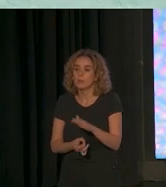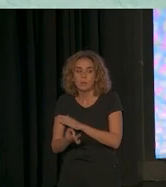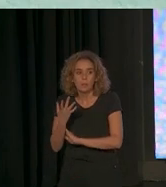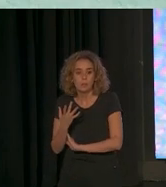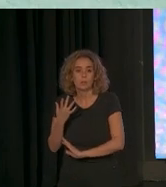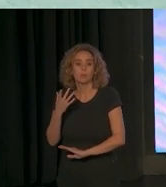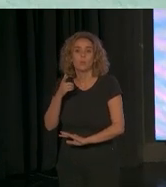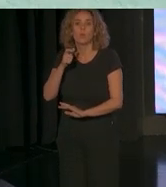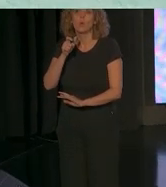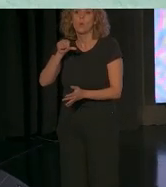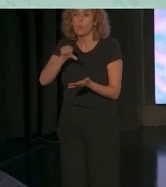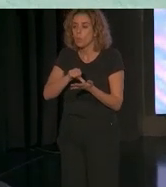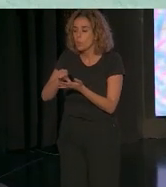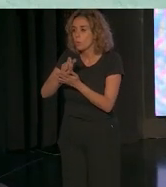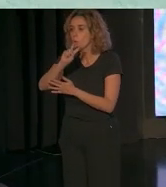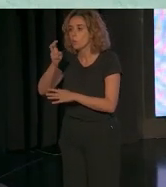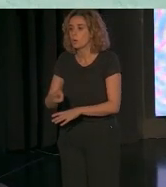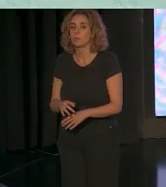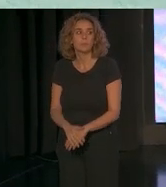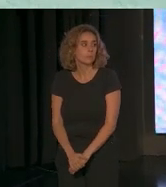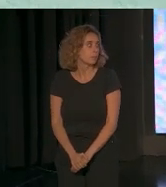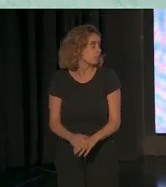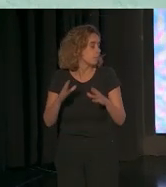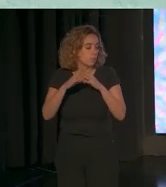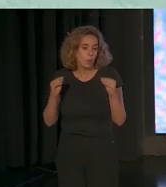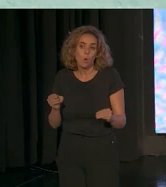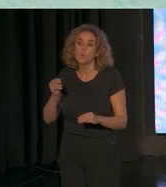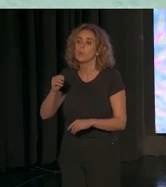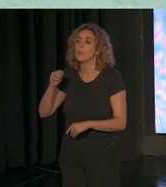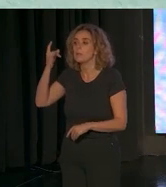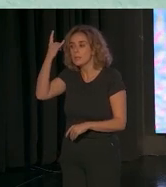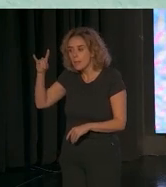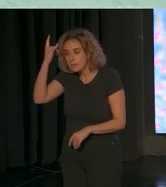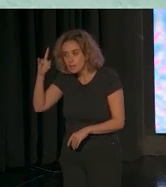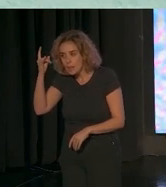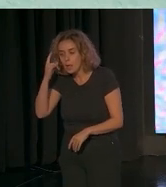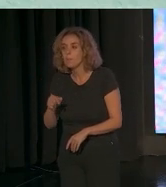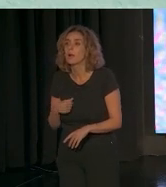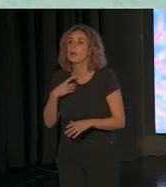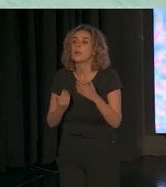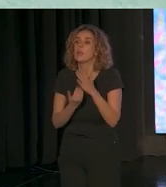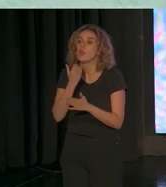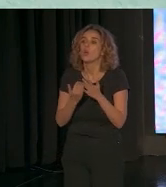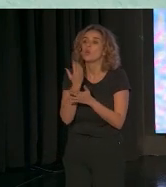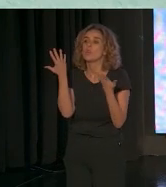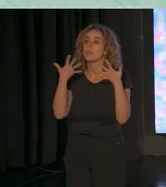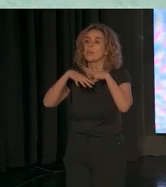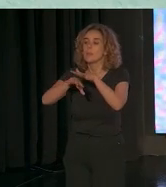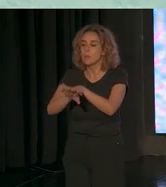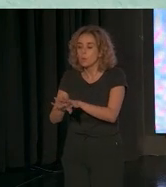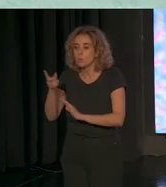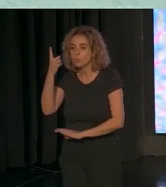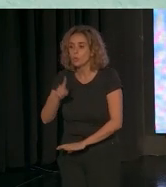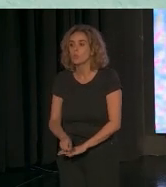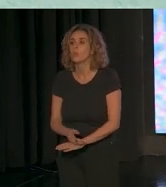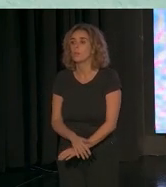Birmingham, el seminario de actualización metodológica de la Universidad de Salamanca, del SAID, en las jornadas de plena inclusión, el valor de los datos que